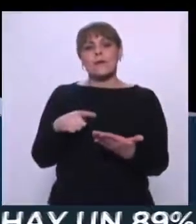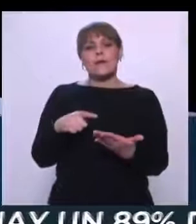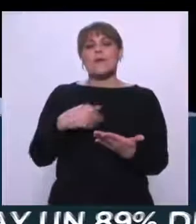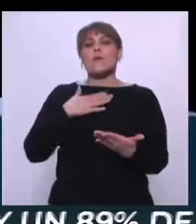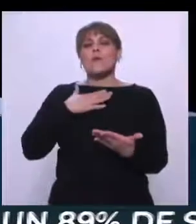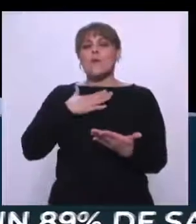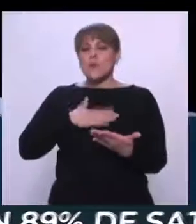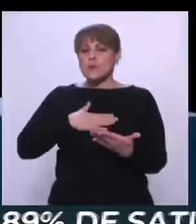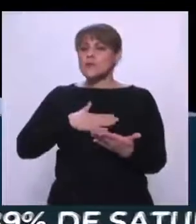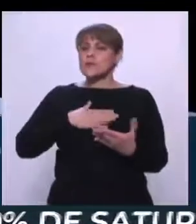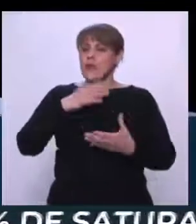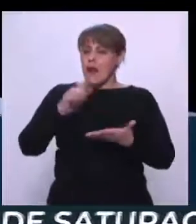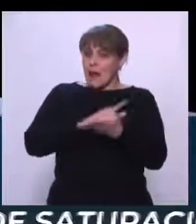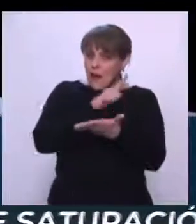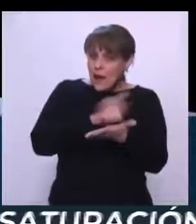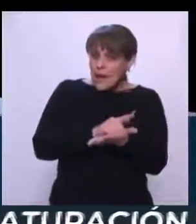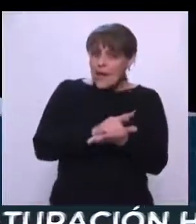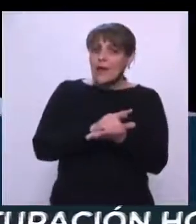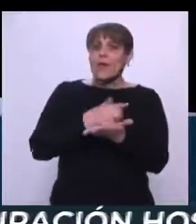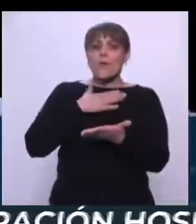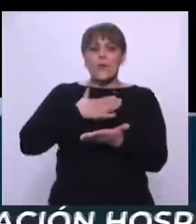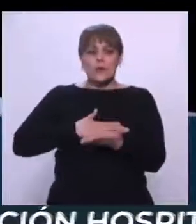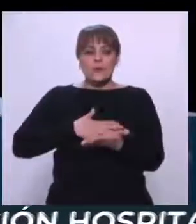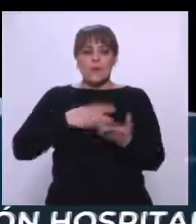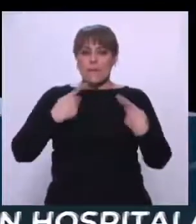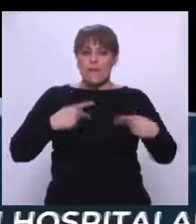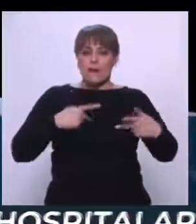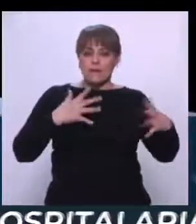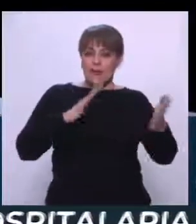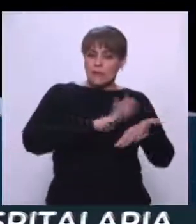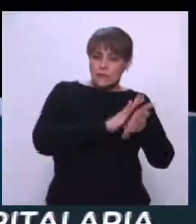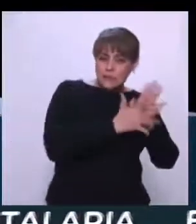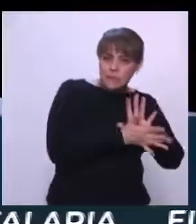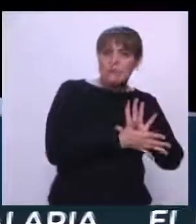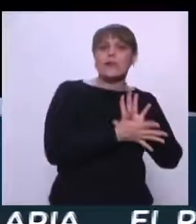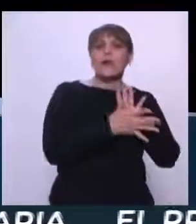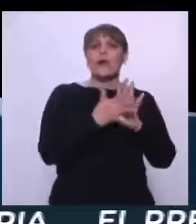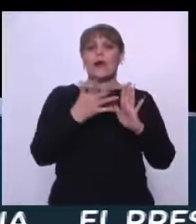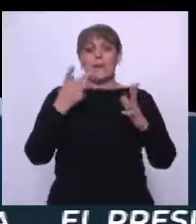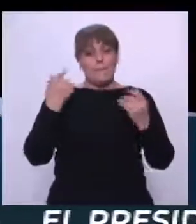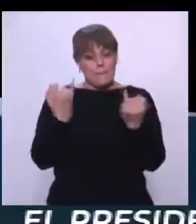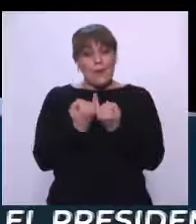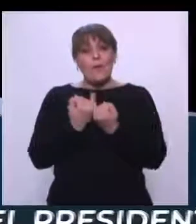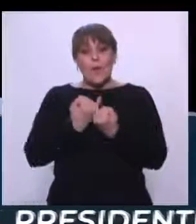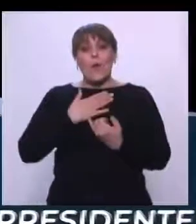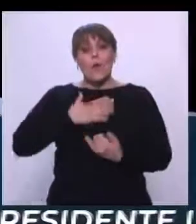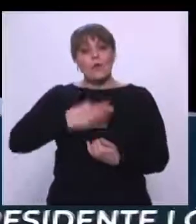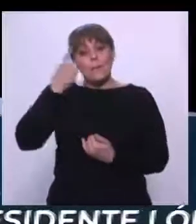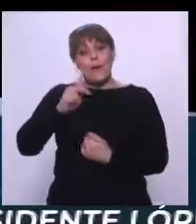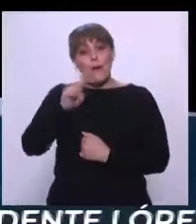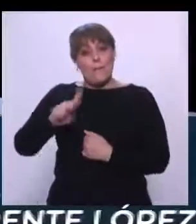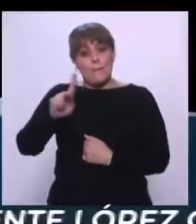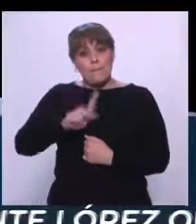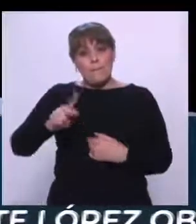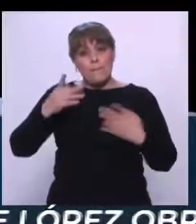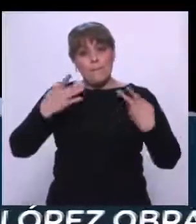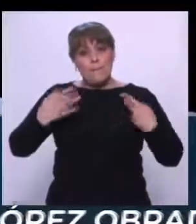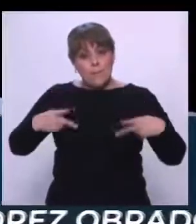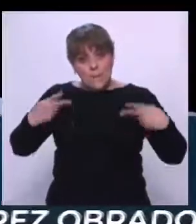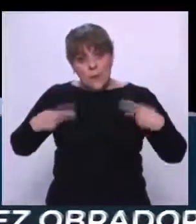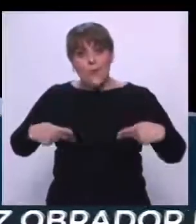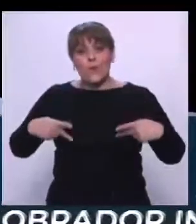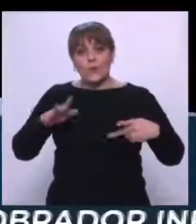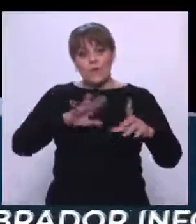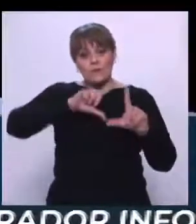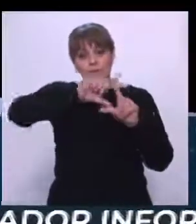justicia jurídica, en el caso de las personas involucradas, pero también justicia para el pueblo y para la nación, que es al final la